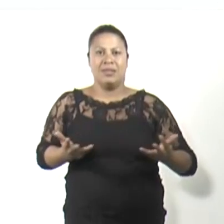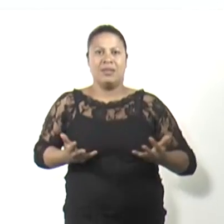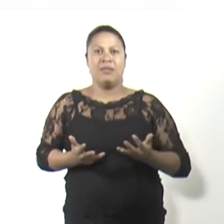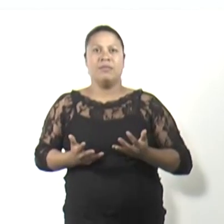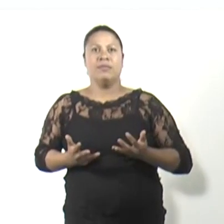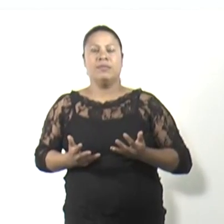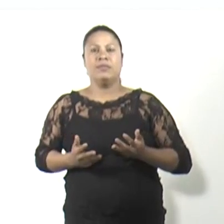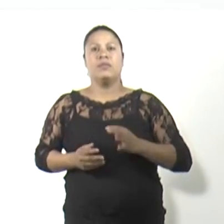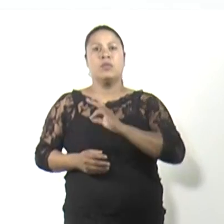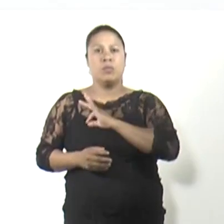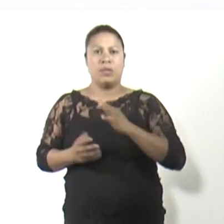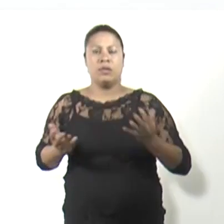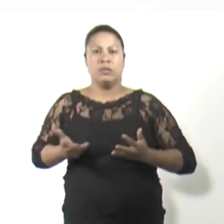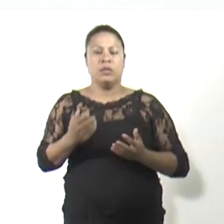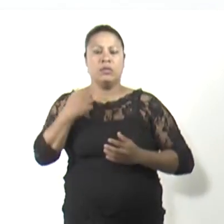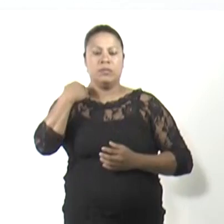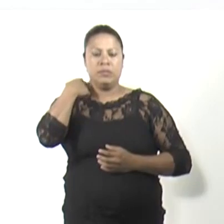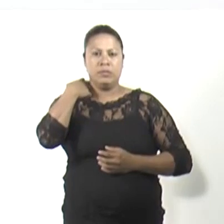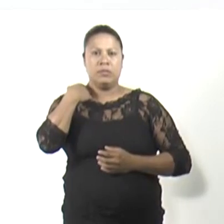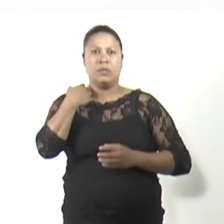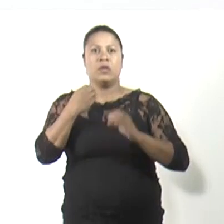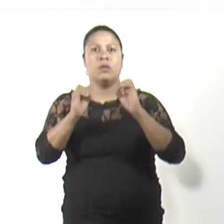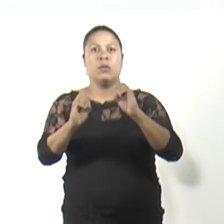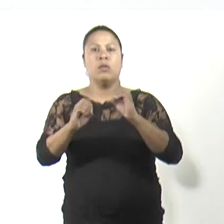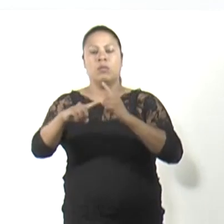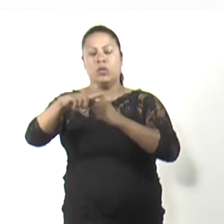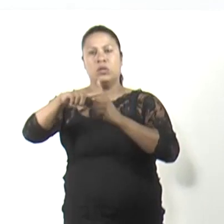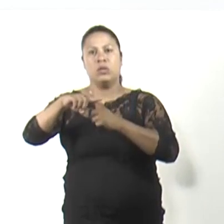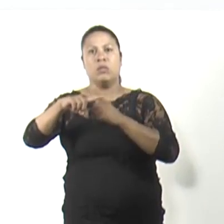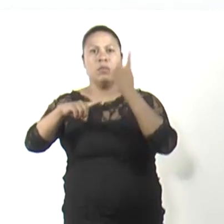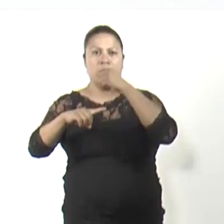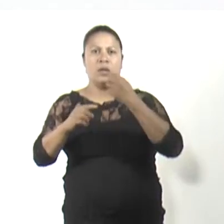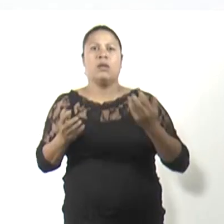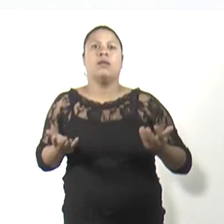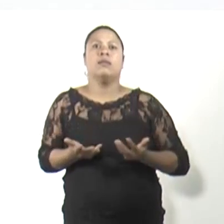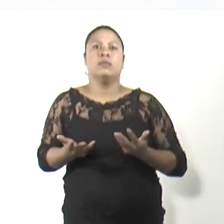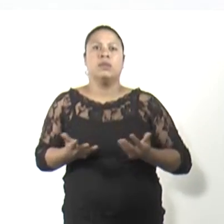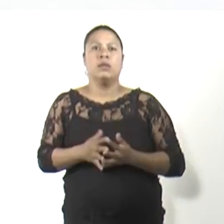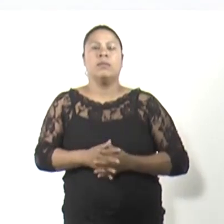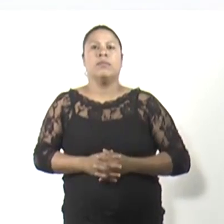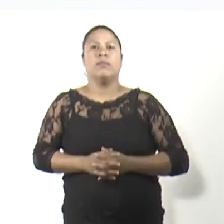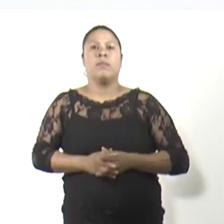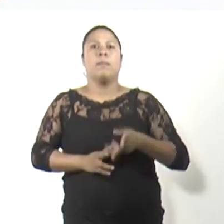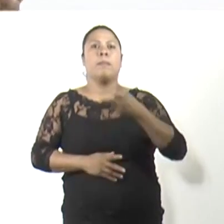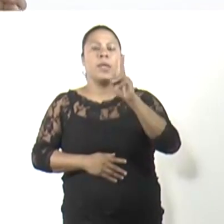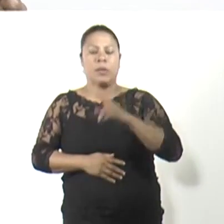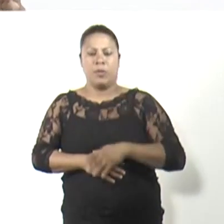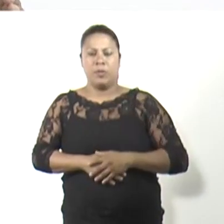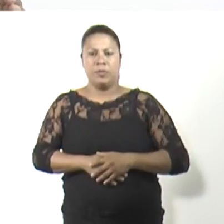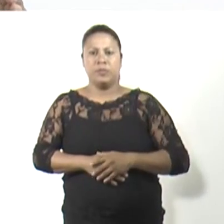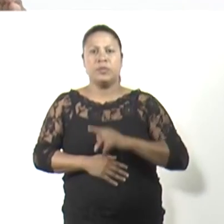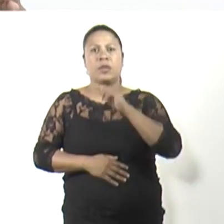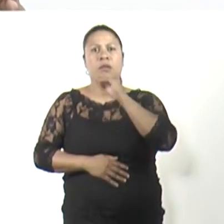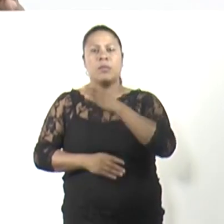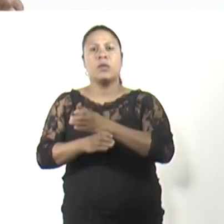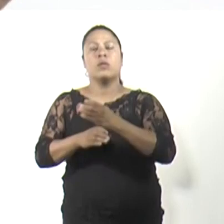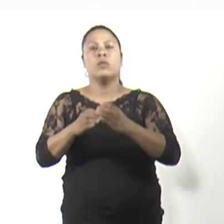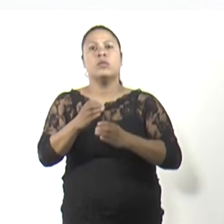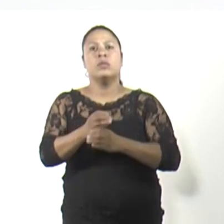incentivos positivos o elementos positivos para que se cumplan, pero también elementos